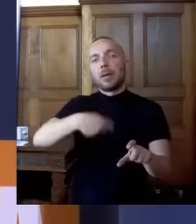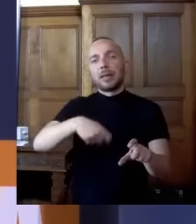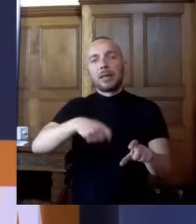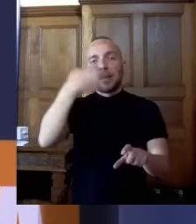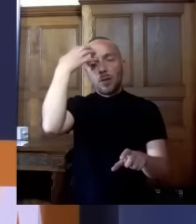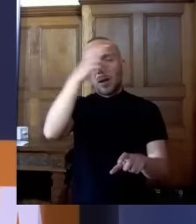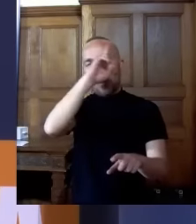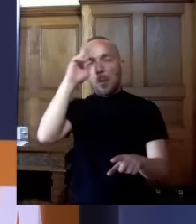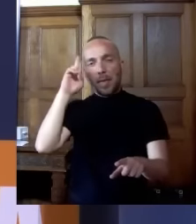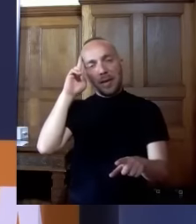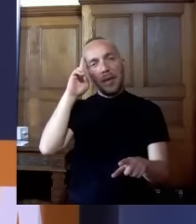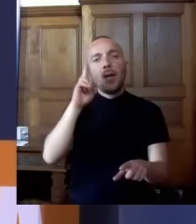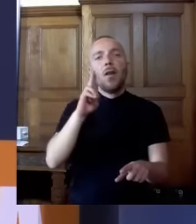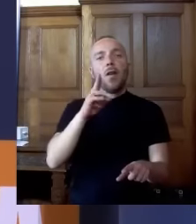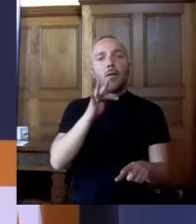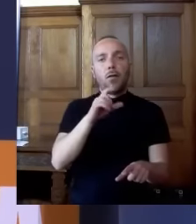floro Pérez